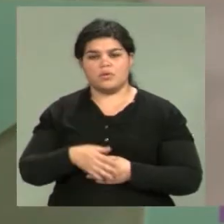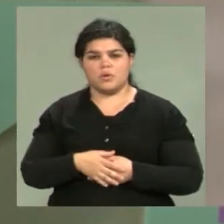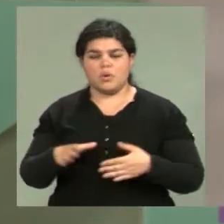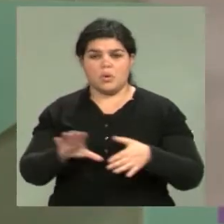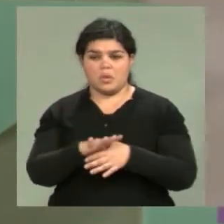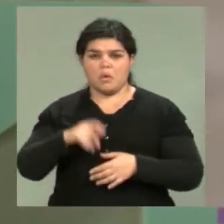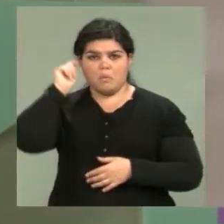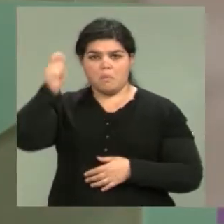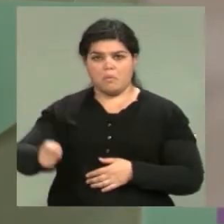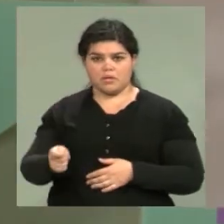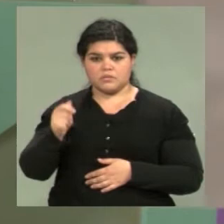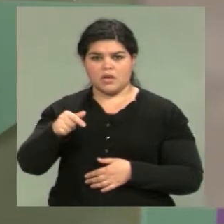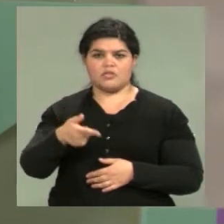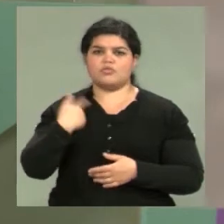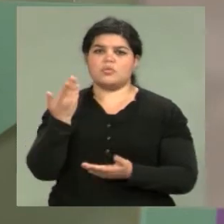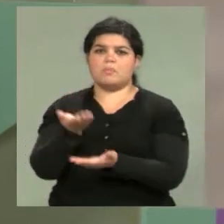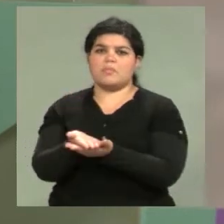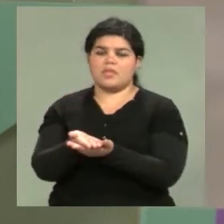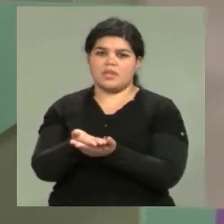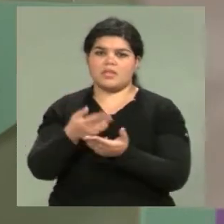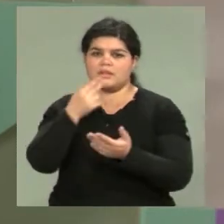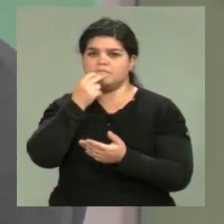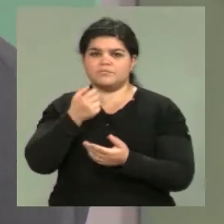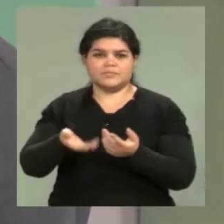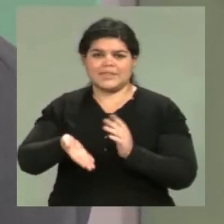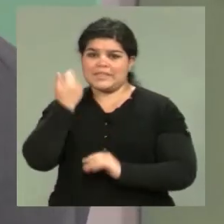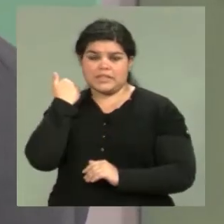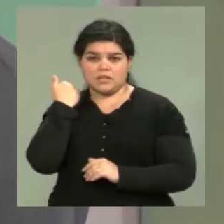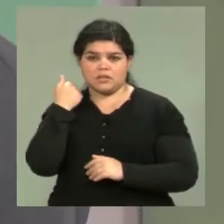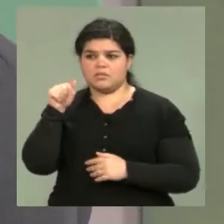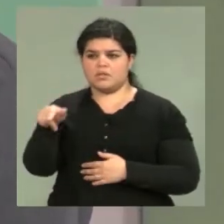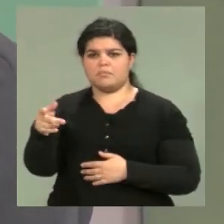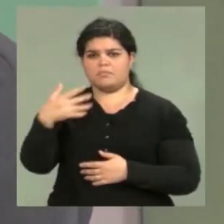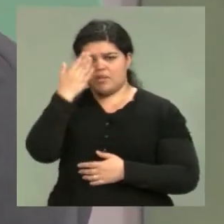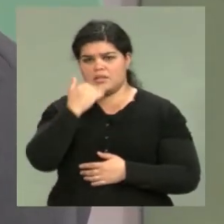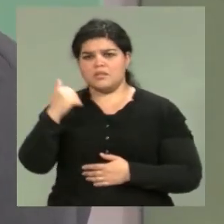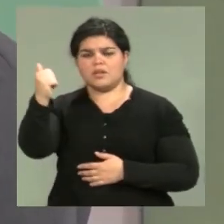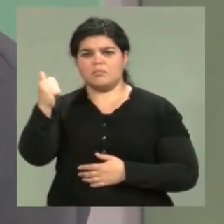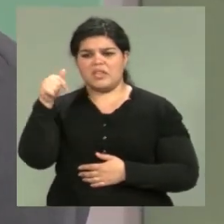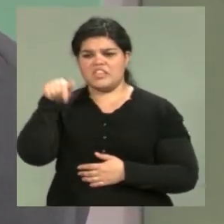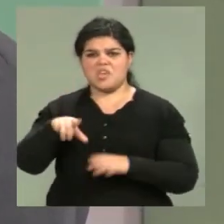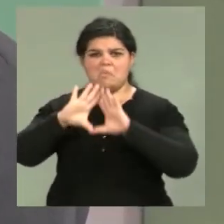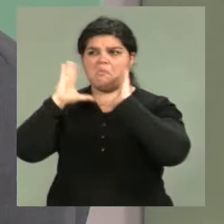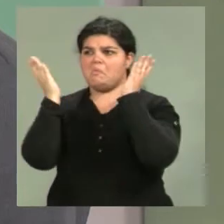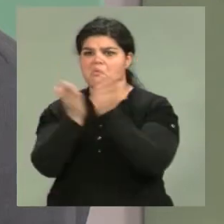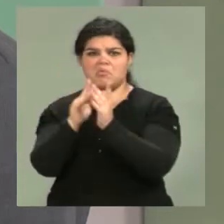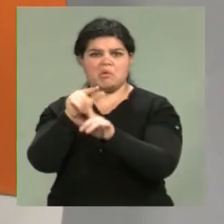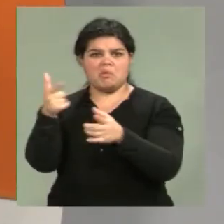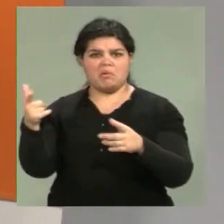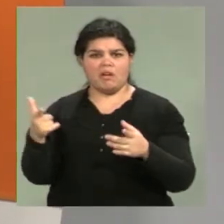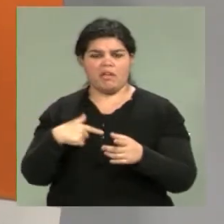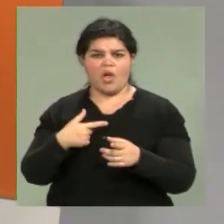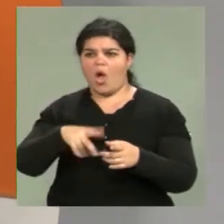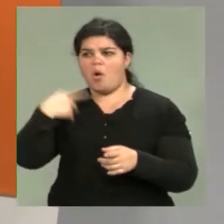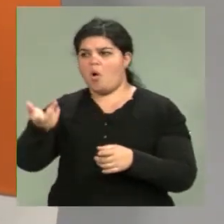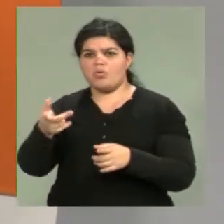hicimos la presentación de retiro de soporte vital, me llama y me dice: Adriana, vos no hay casos como este en el mundo, entonces imagínate que